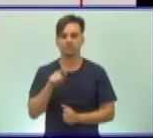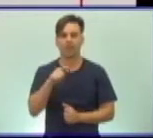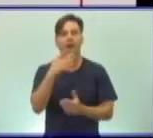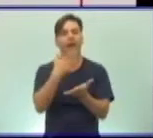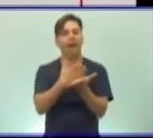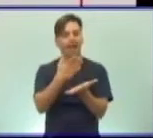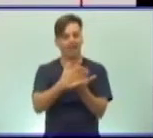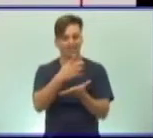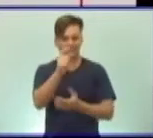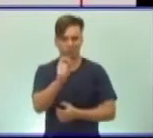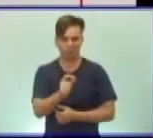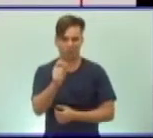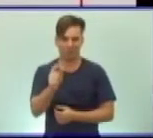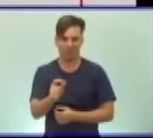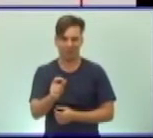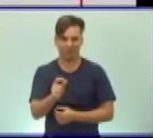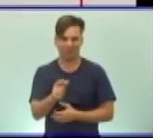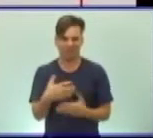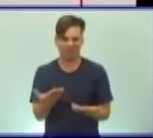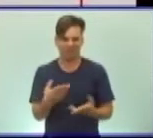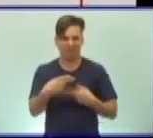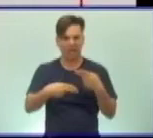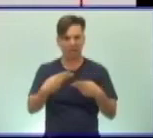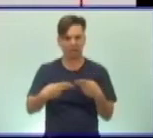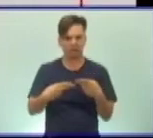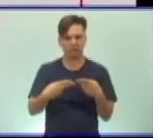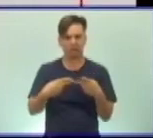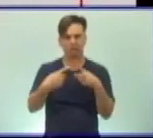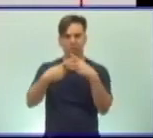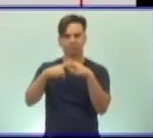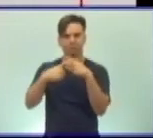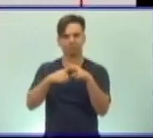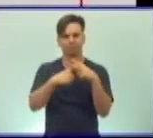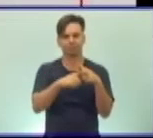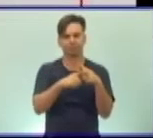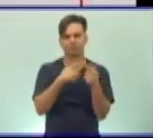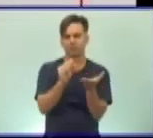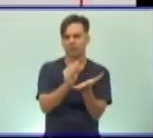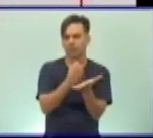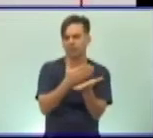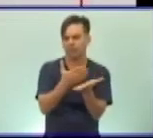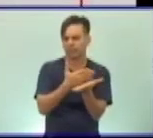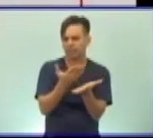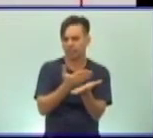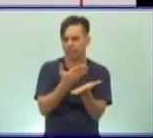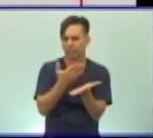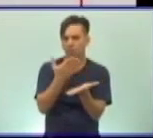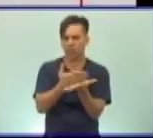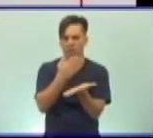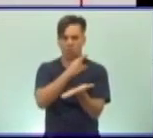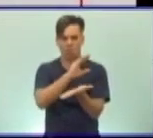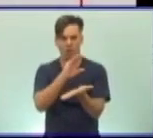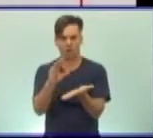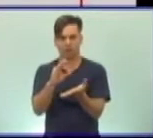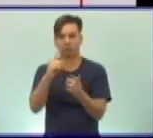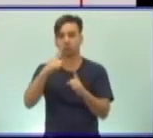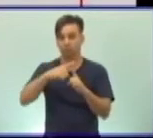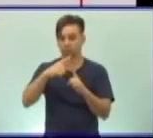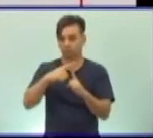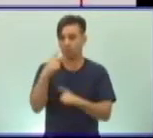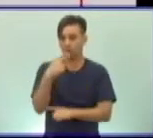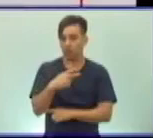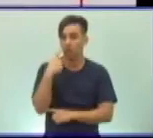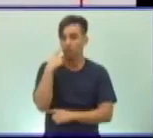estudiantes que van a restaurar diferentes libros en la escuela. Sí, una tarea que todos debemos hacer,